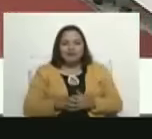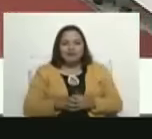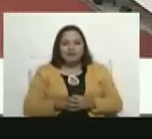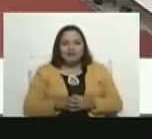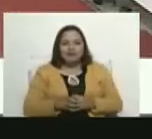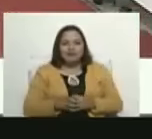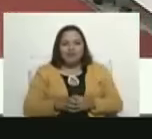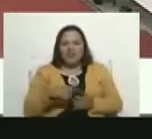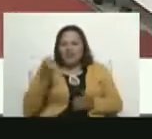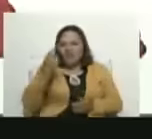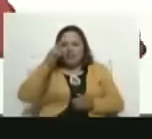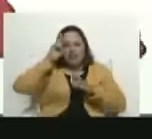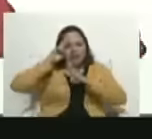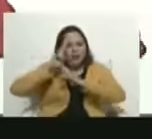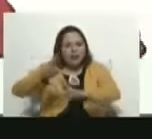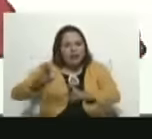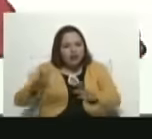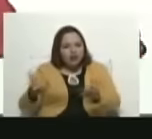Irrespetuosos,